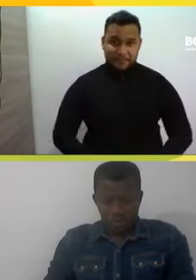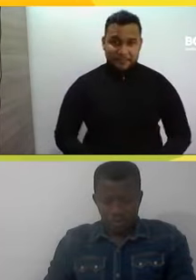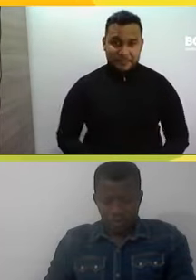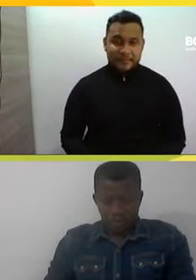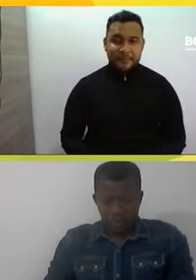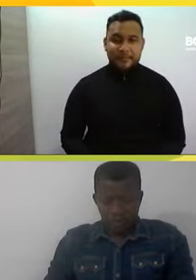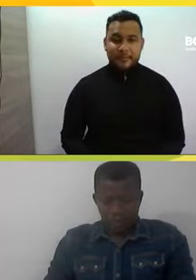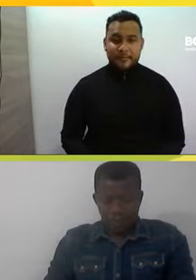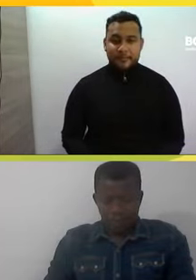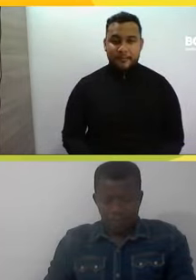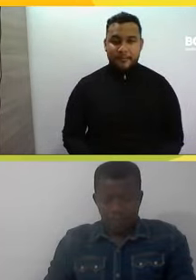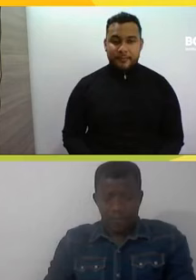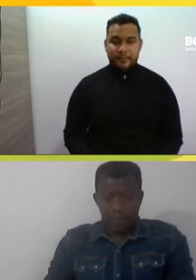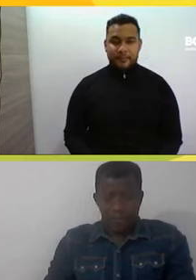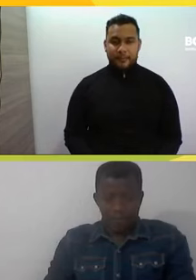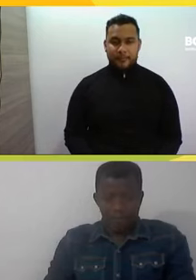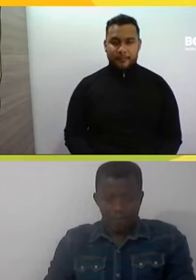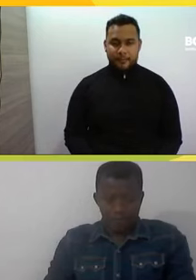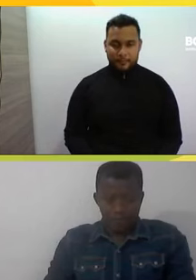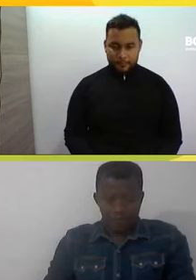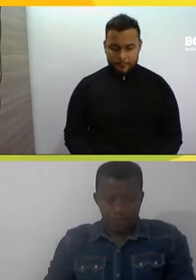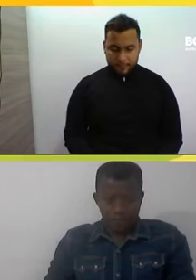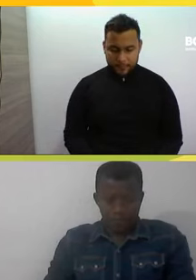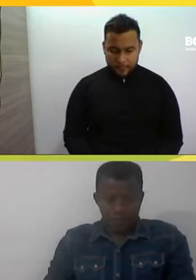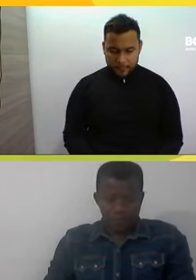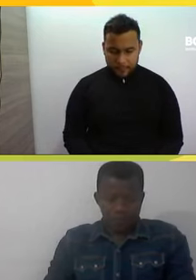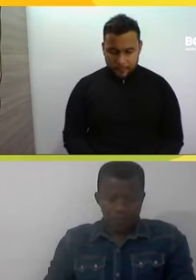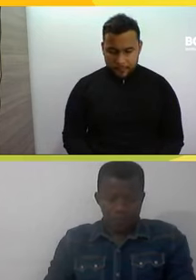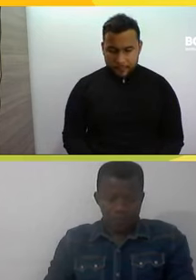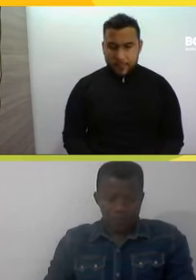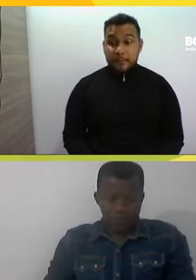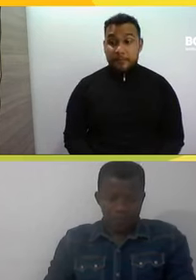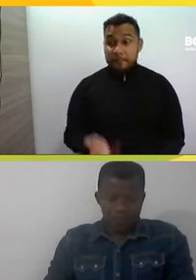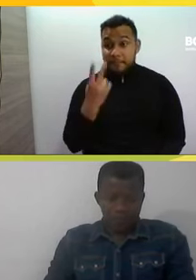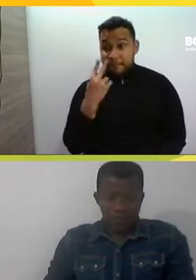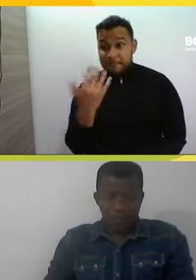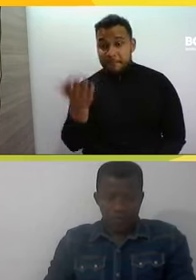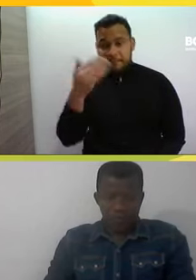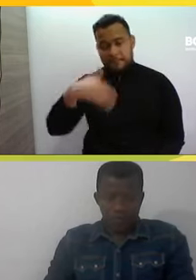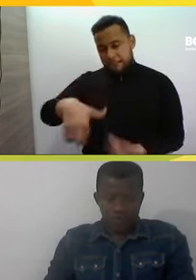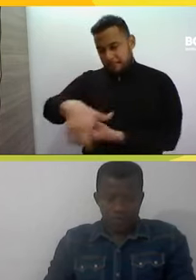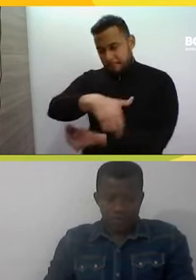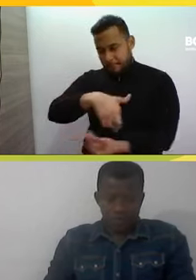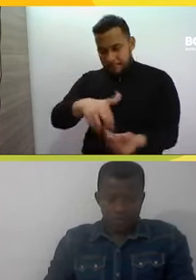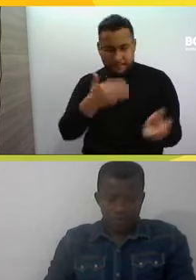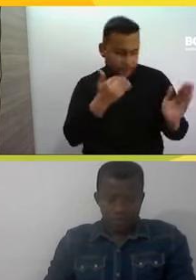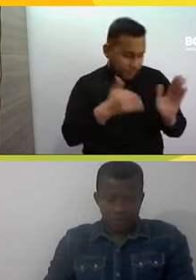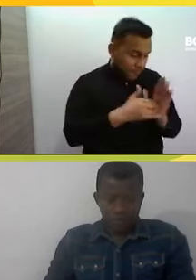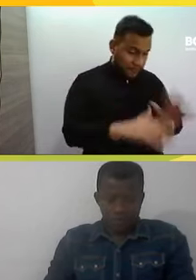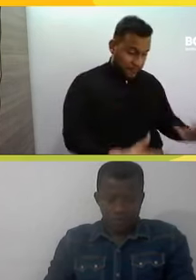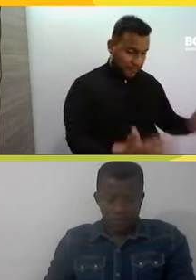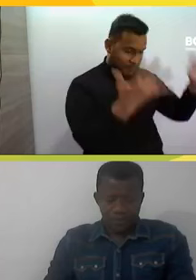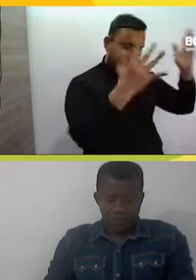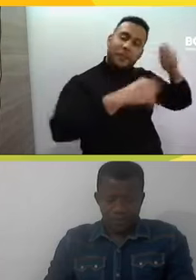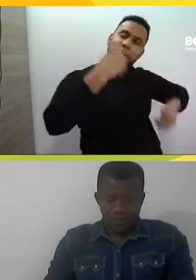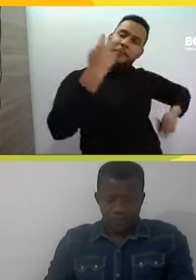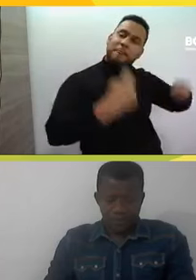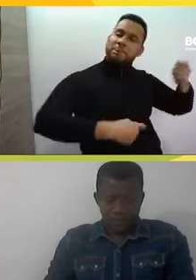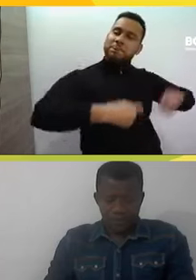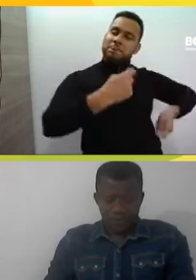Miren bien lo que es Palenque, ejemplo de mi nación y su festival de